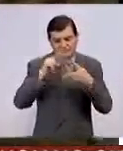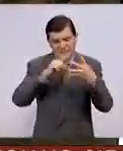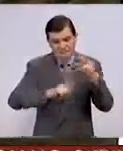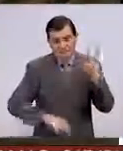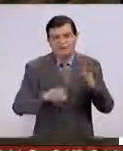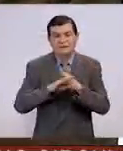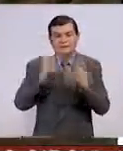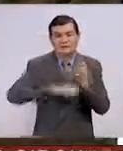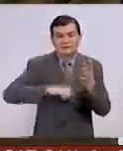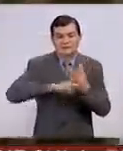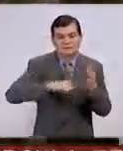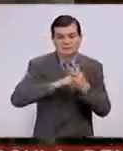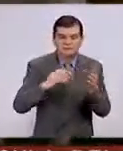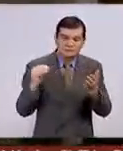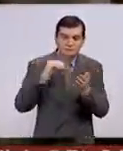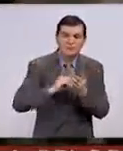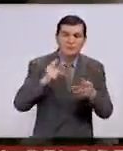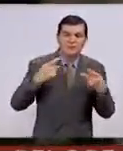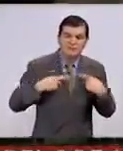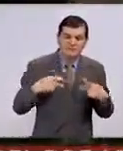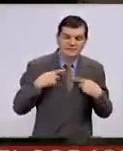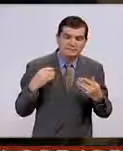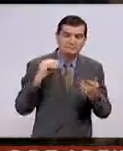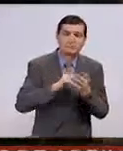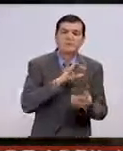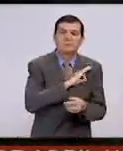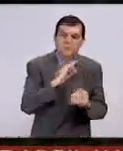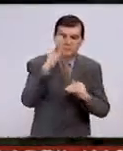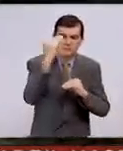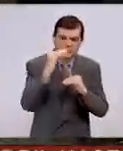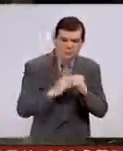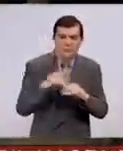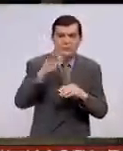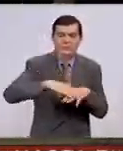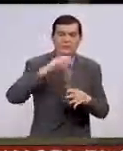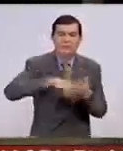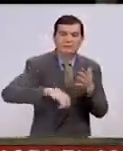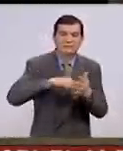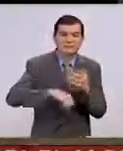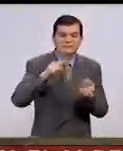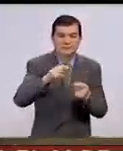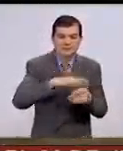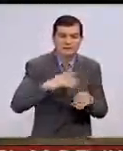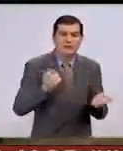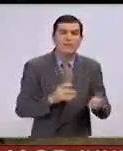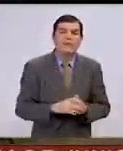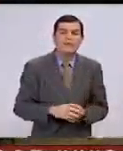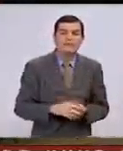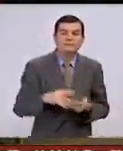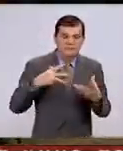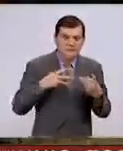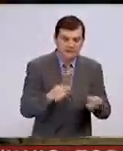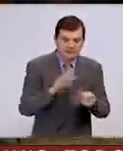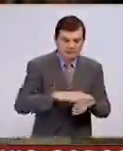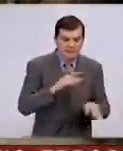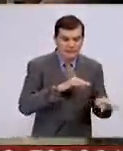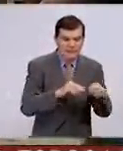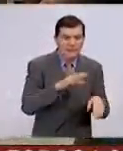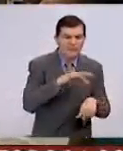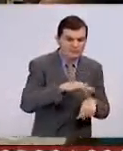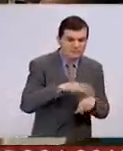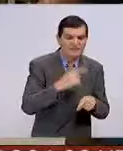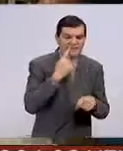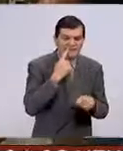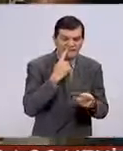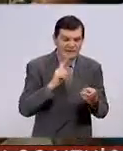personales y estímulos fiscales que las personas físicas pueden disminuir de sus ingresos gravados del ejercicio gastos por honorarios médicos y